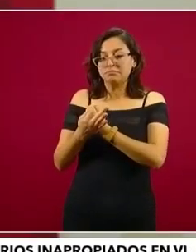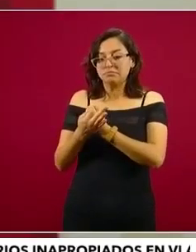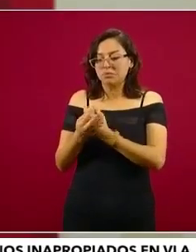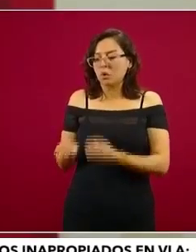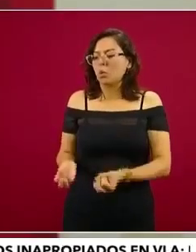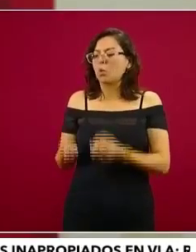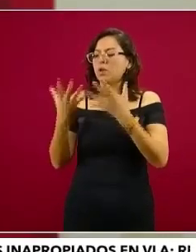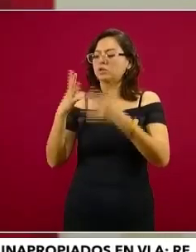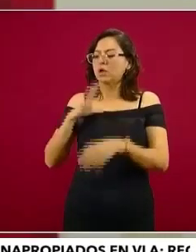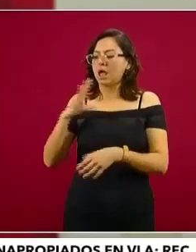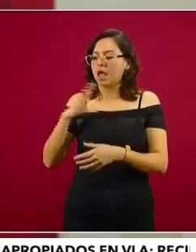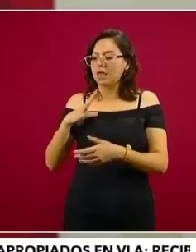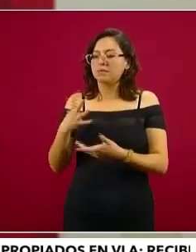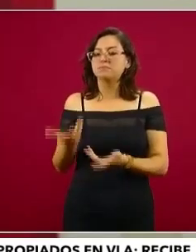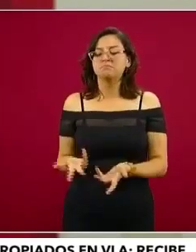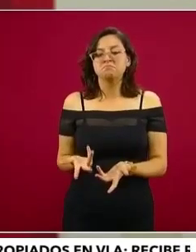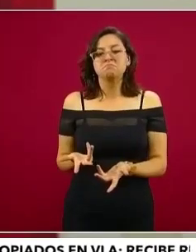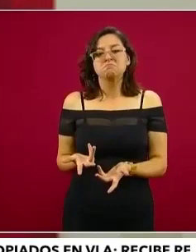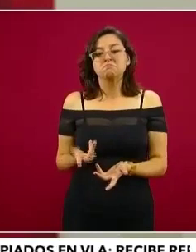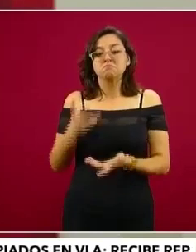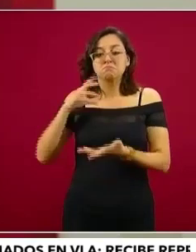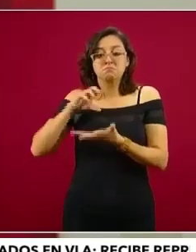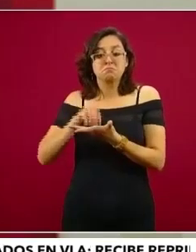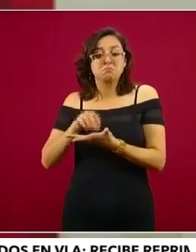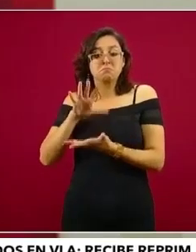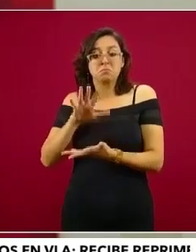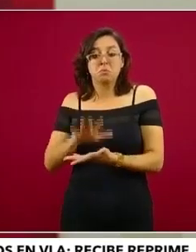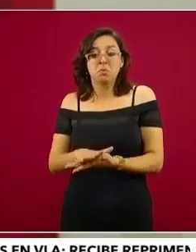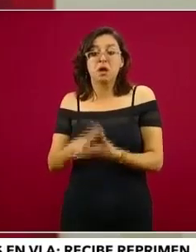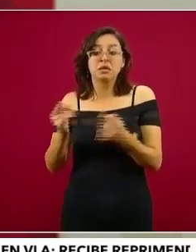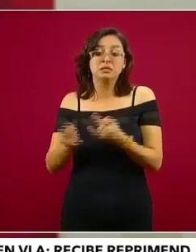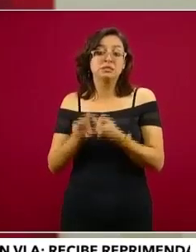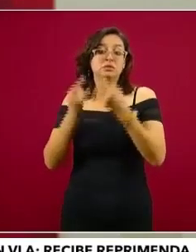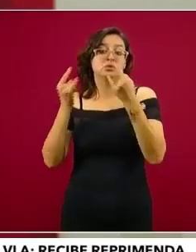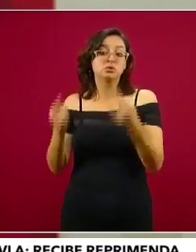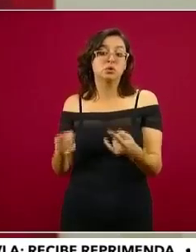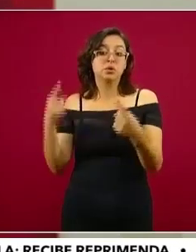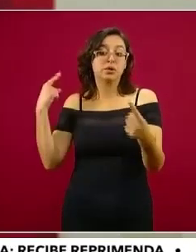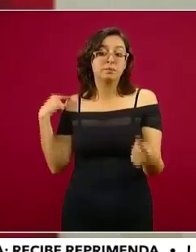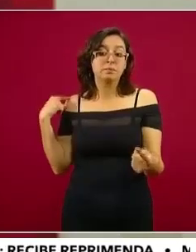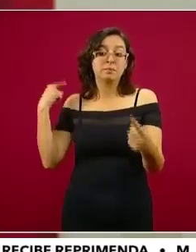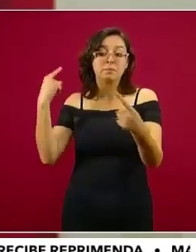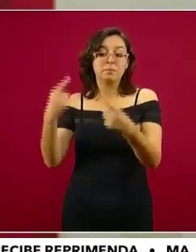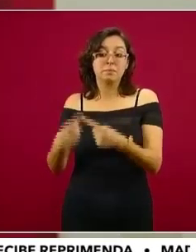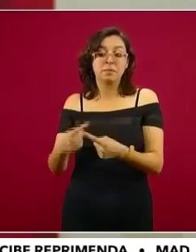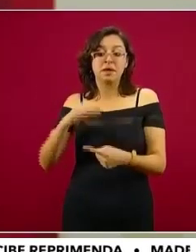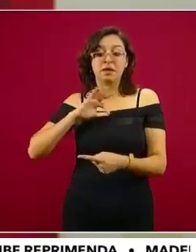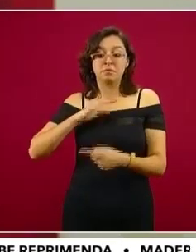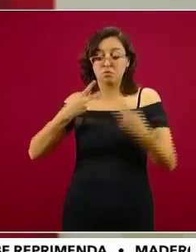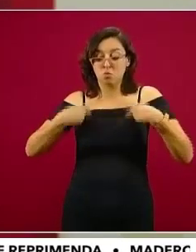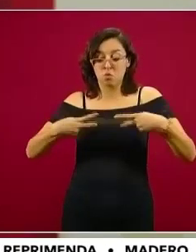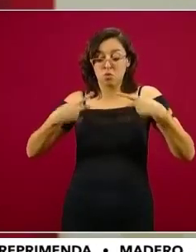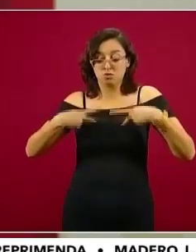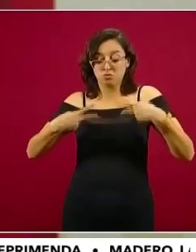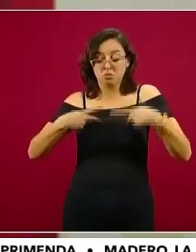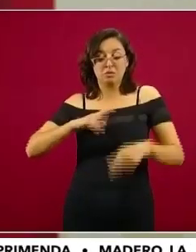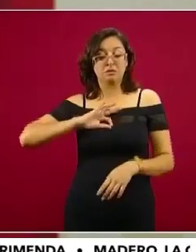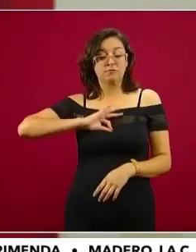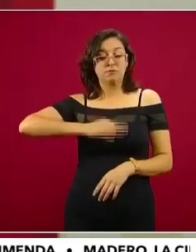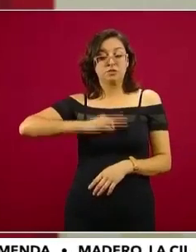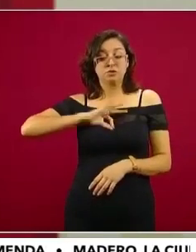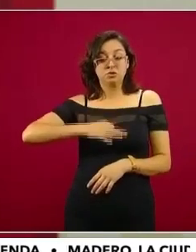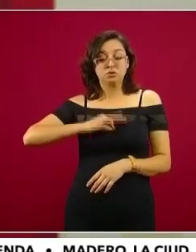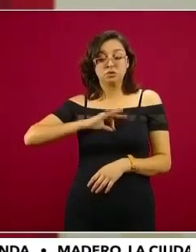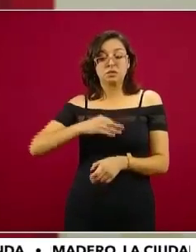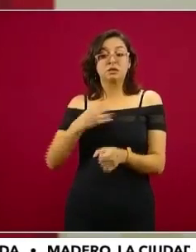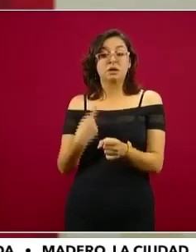la utilidad de estas pruebas? Documentar la historia de infección en una persona que muy probablemente en